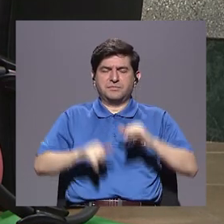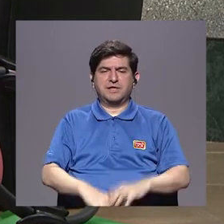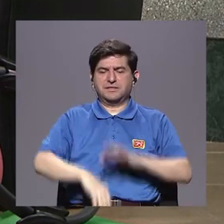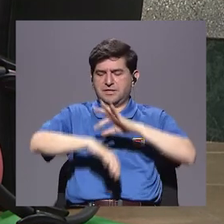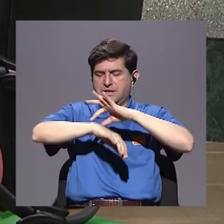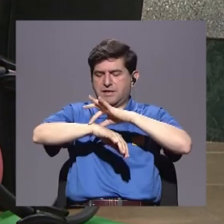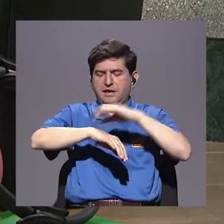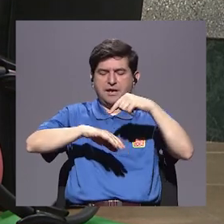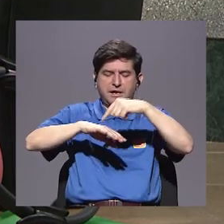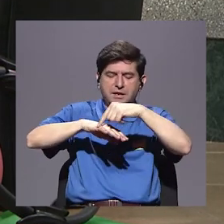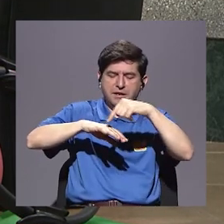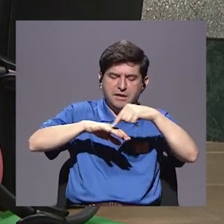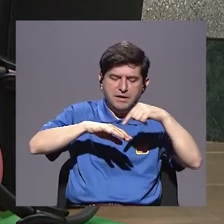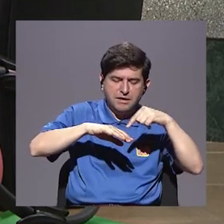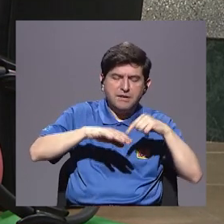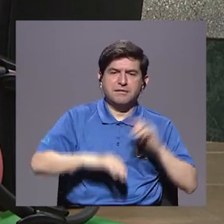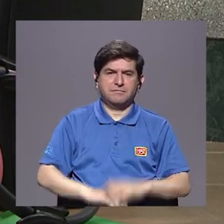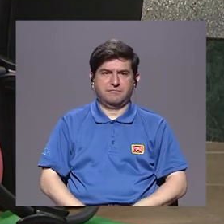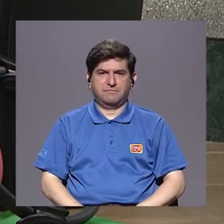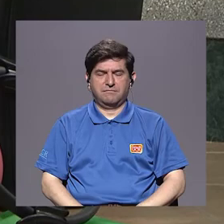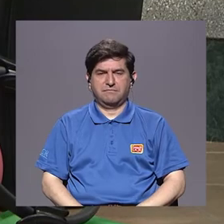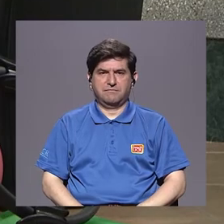las articulaciones